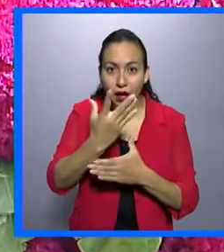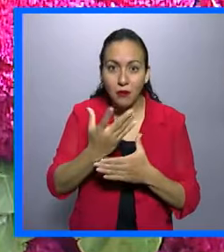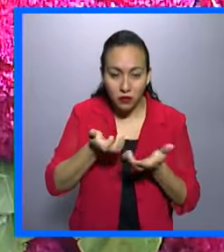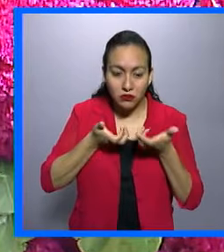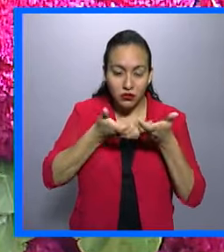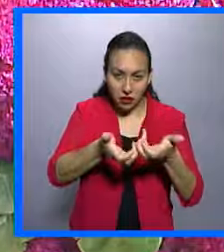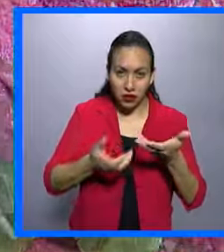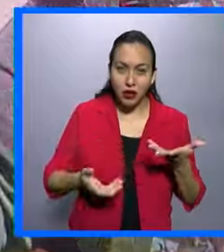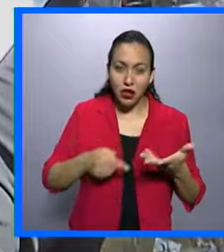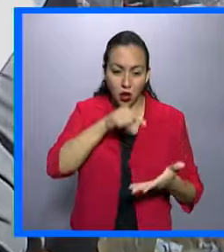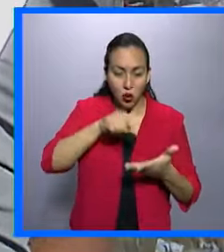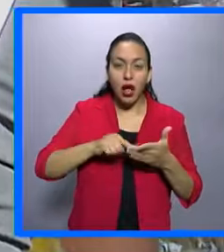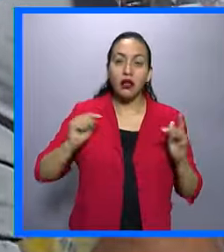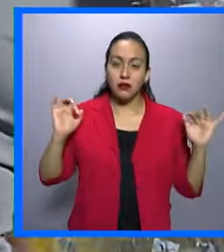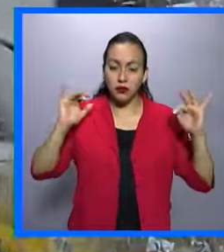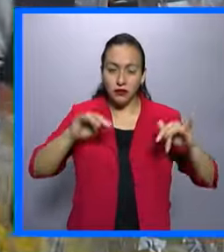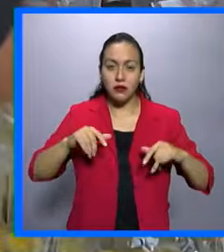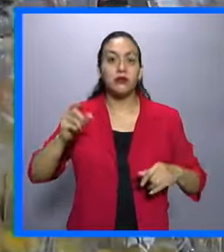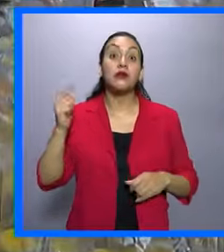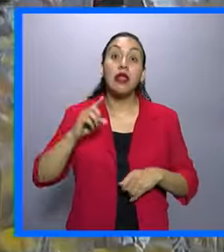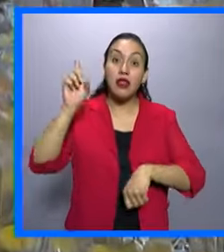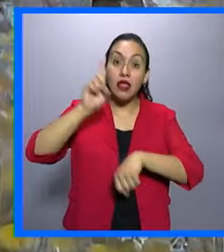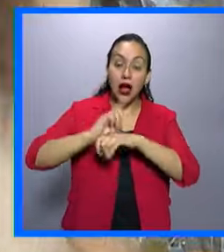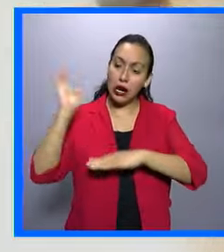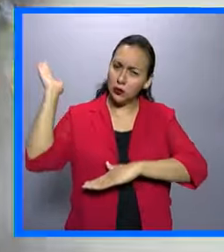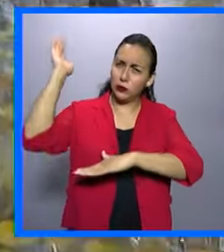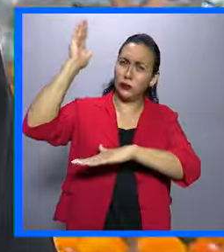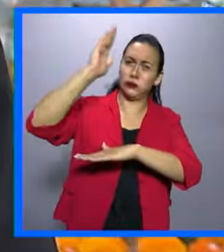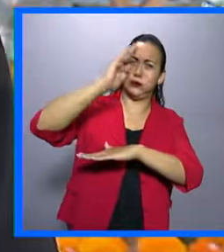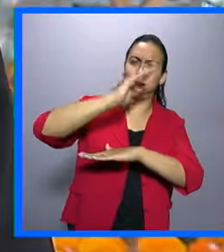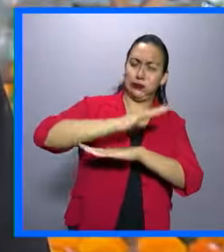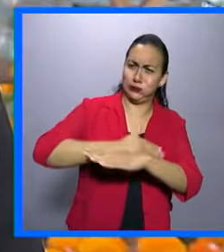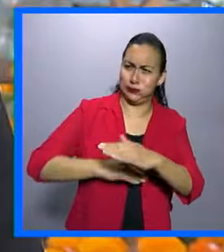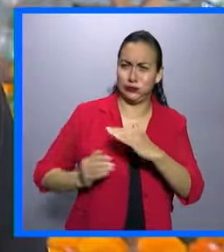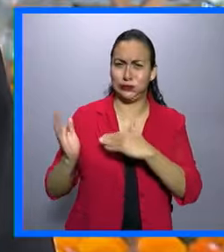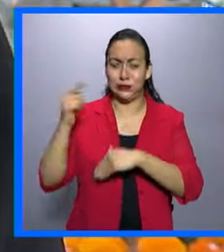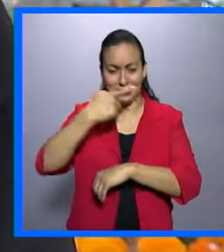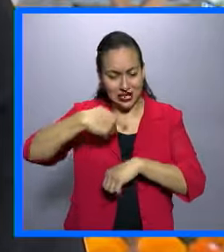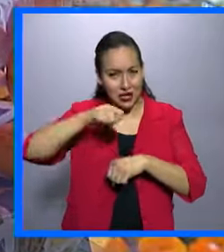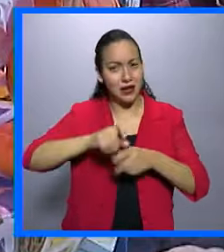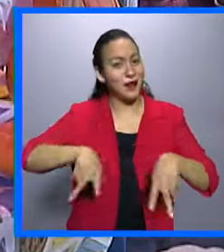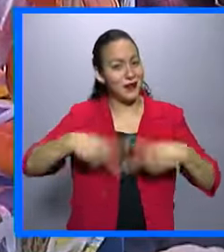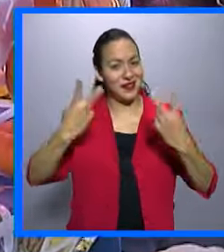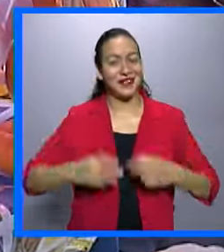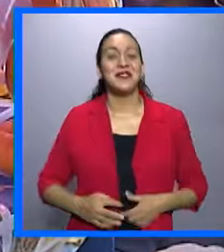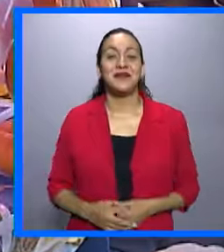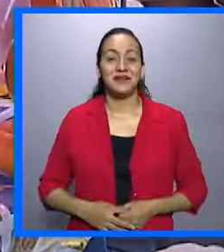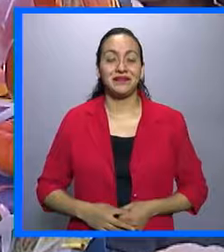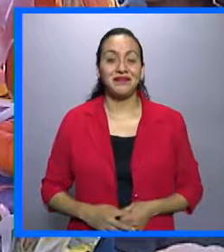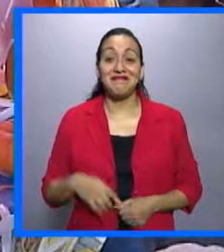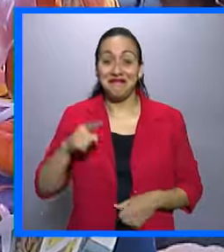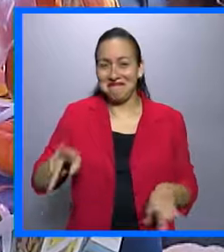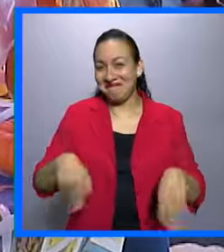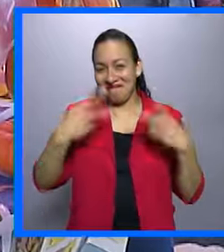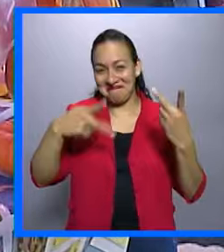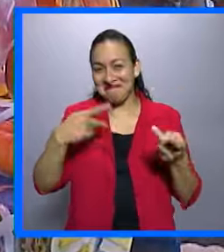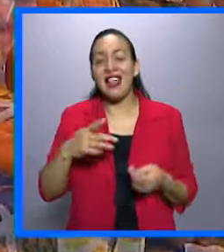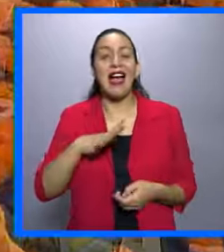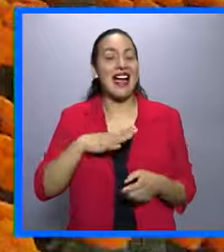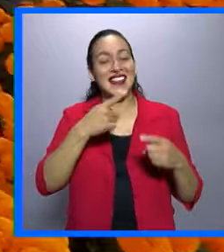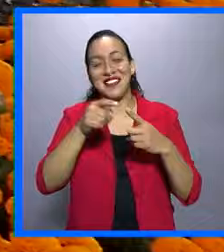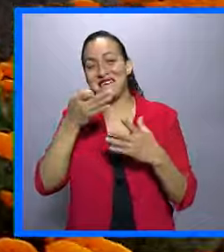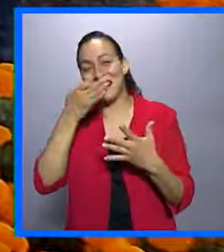reubicación. Estamos funcionando las 24 horas durante toda la semana. En la romería pueden encontrar